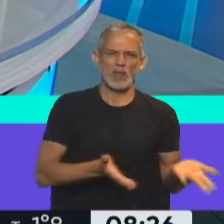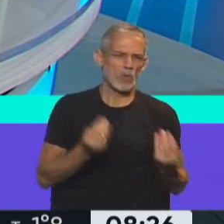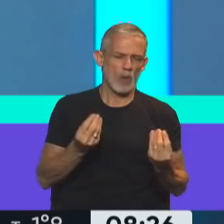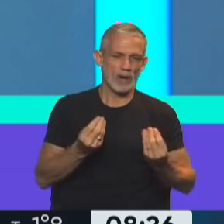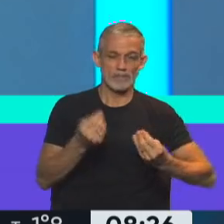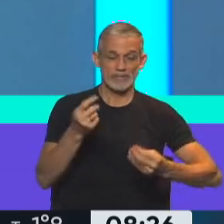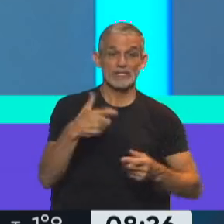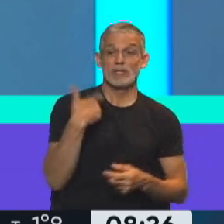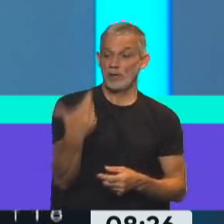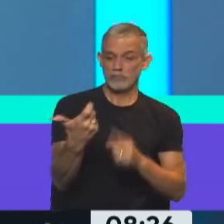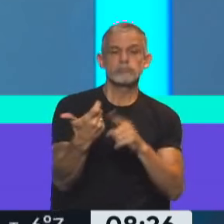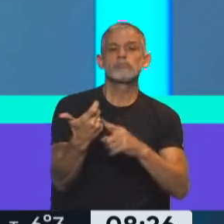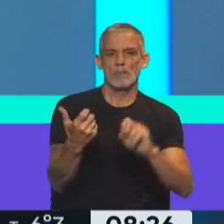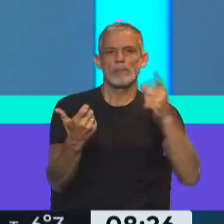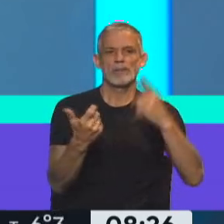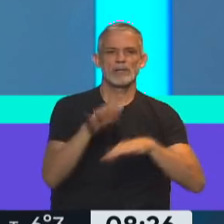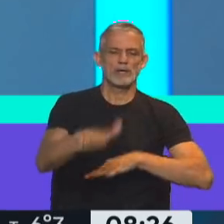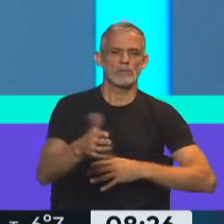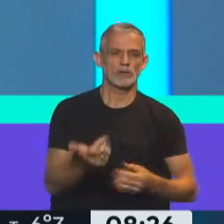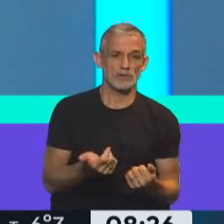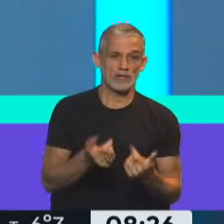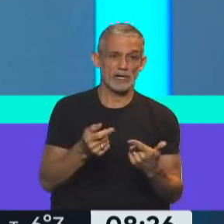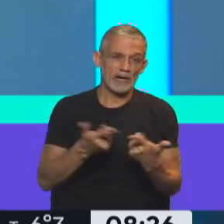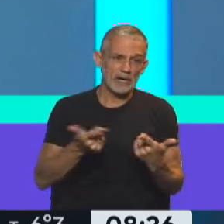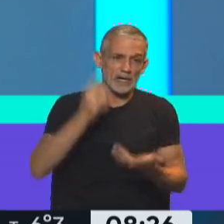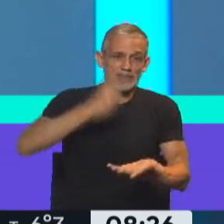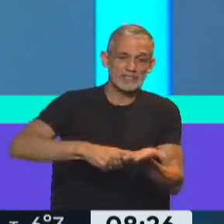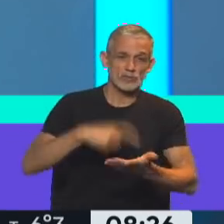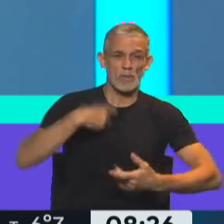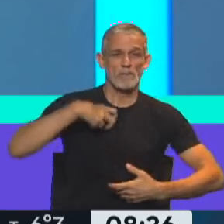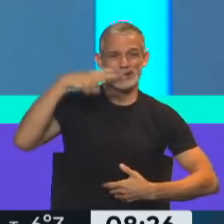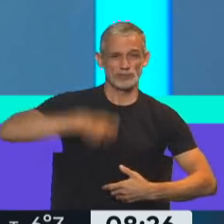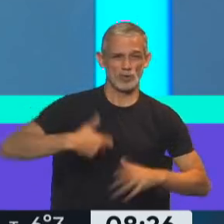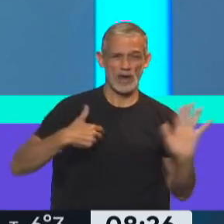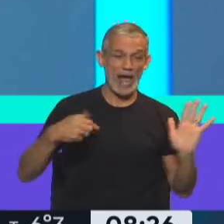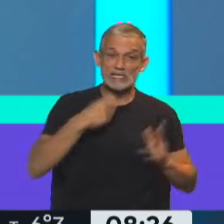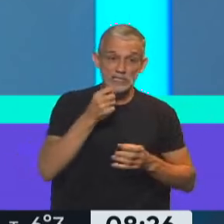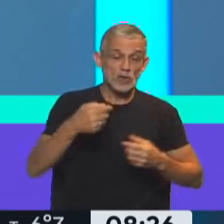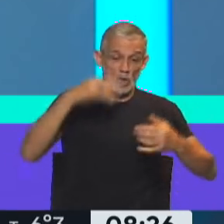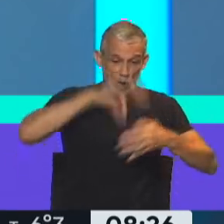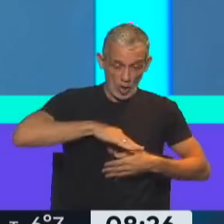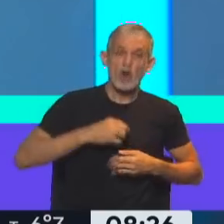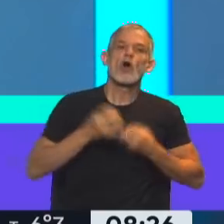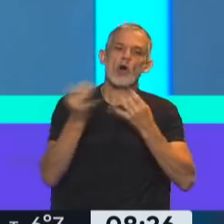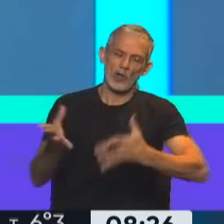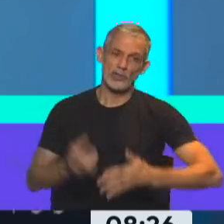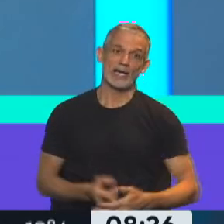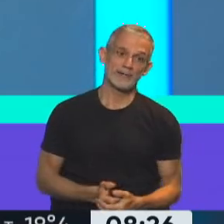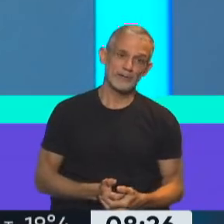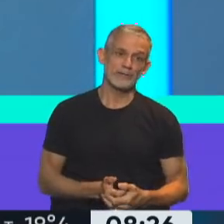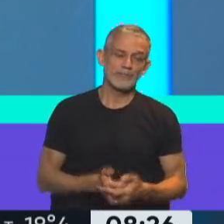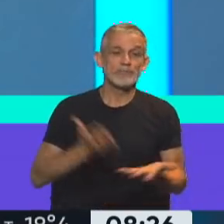Yo creo que el pase sanitario es el primer paso, ¿no? Yo creo que no es una decisión personal, porque si uno está contagiado, contagia. Y